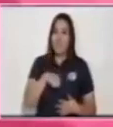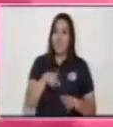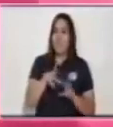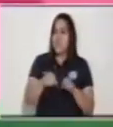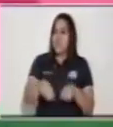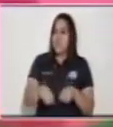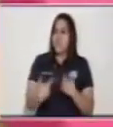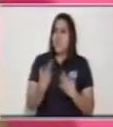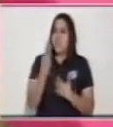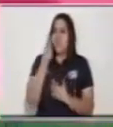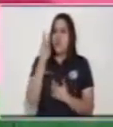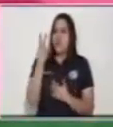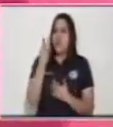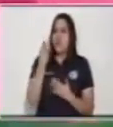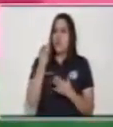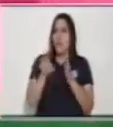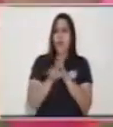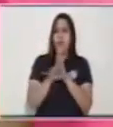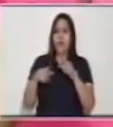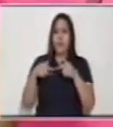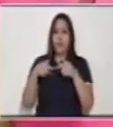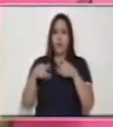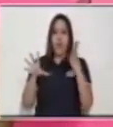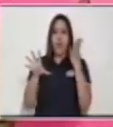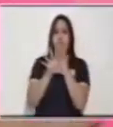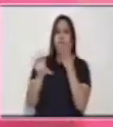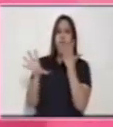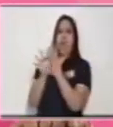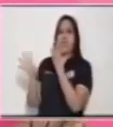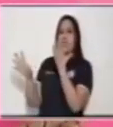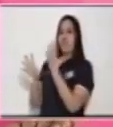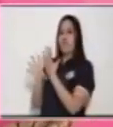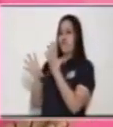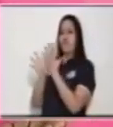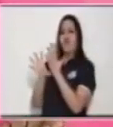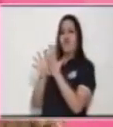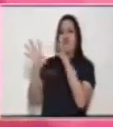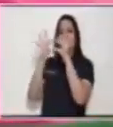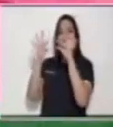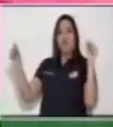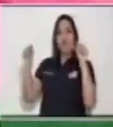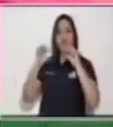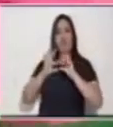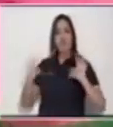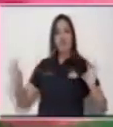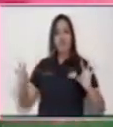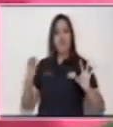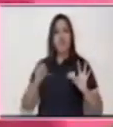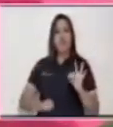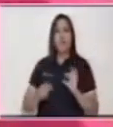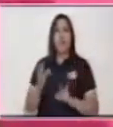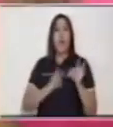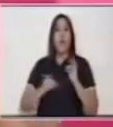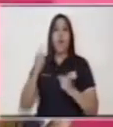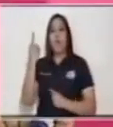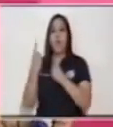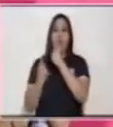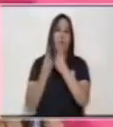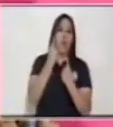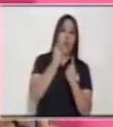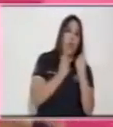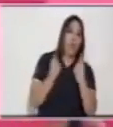haber dicho, bueno, puedo hacerlo por filas. O puedo contar uno por uno por uno, uno más uno más